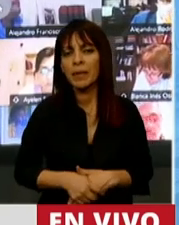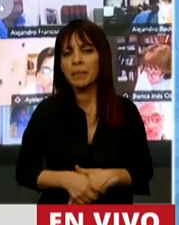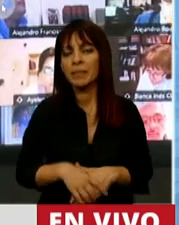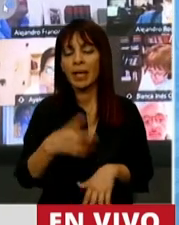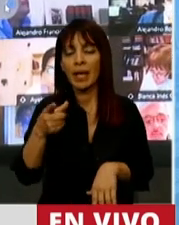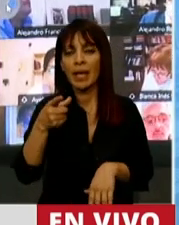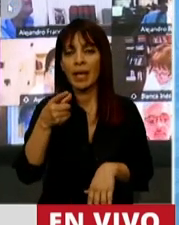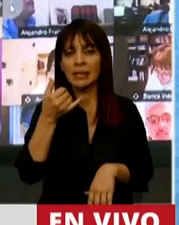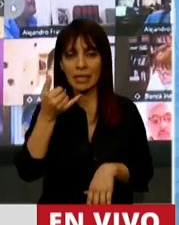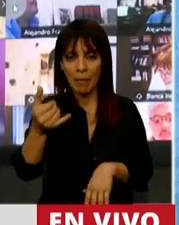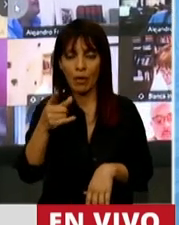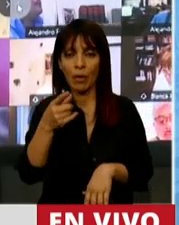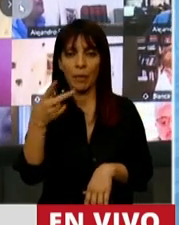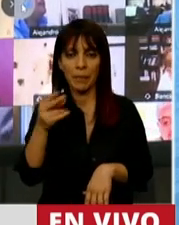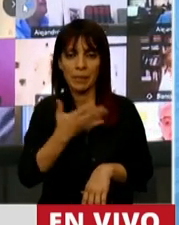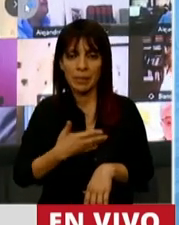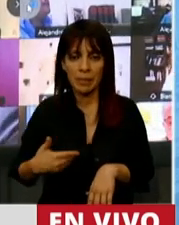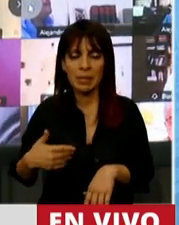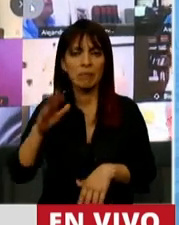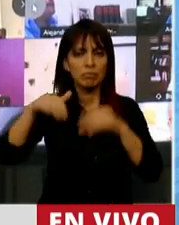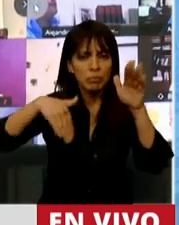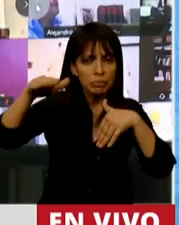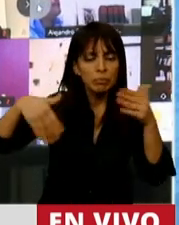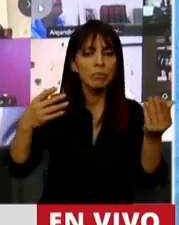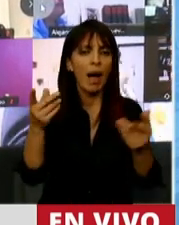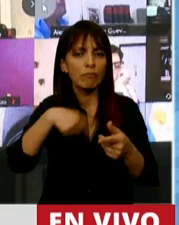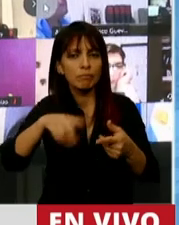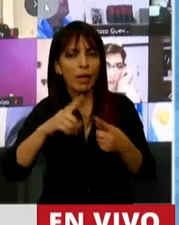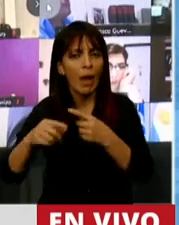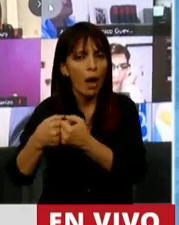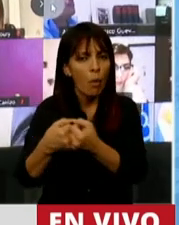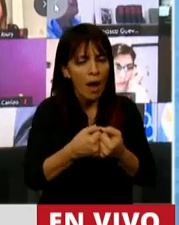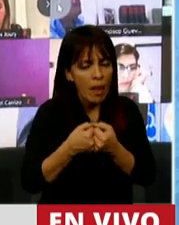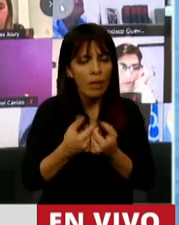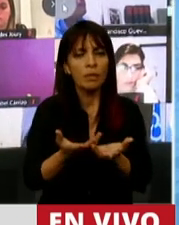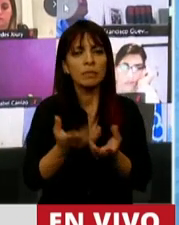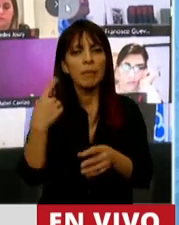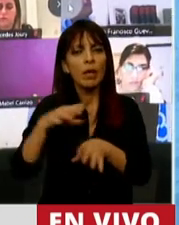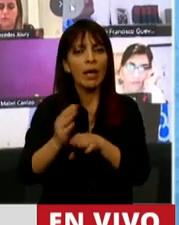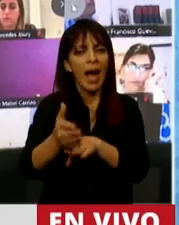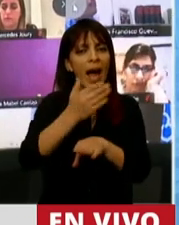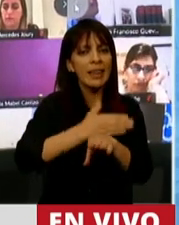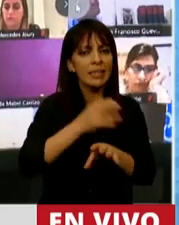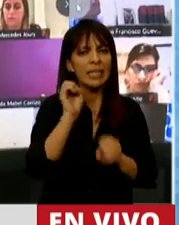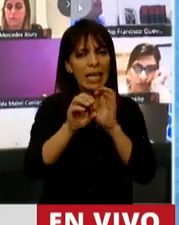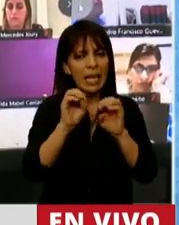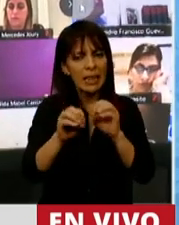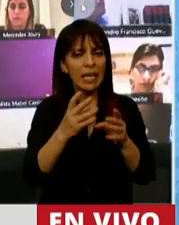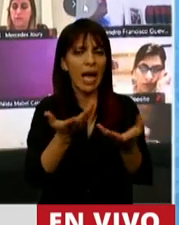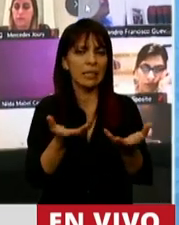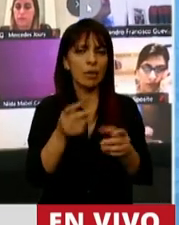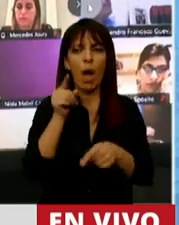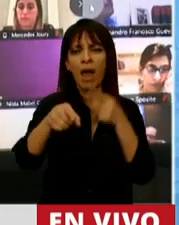la vicepresidenta silencio, por favor, y al consenso. Pero se hizo luego una catarata de críticas y de